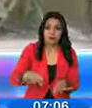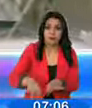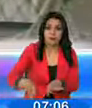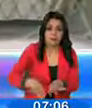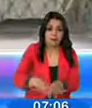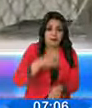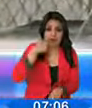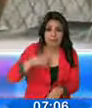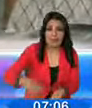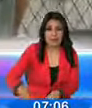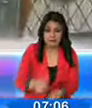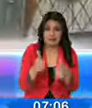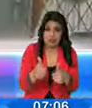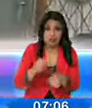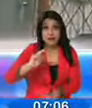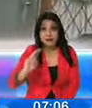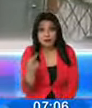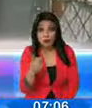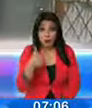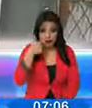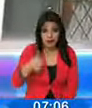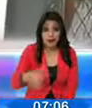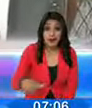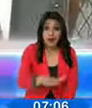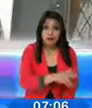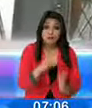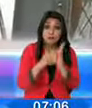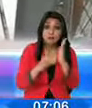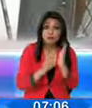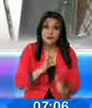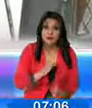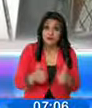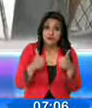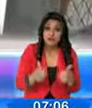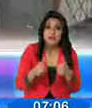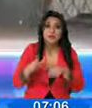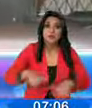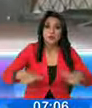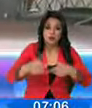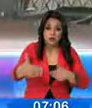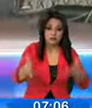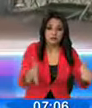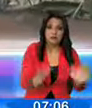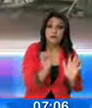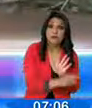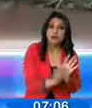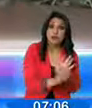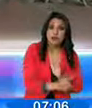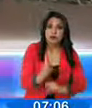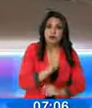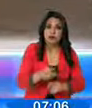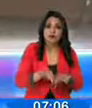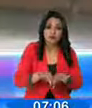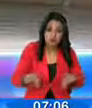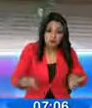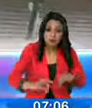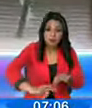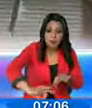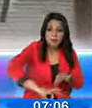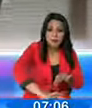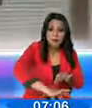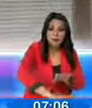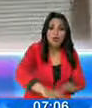cumplía con norma técnica. La segunda centralita de gas o segundo espacio no era una bodega, era una centralita de